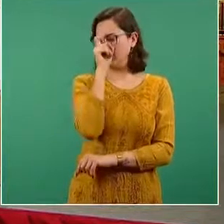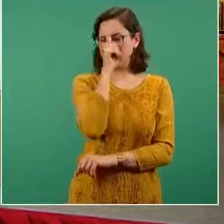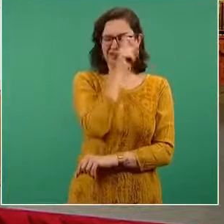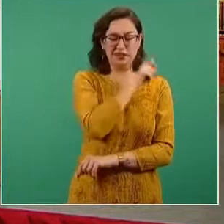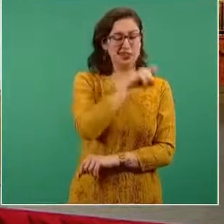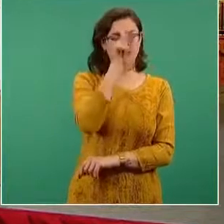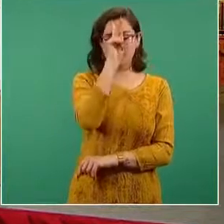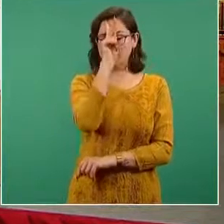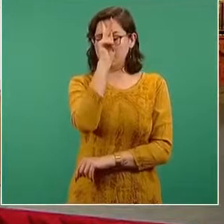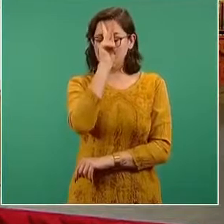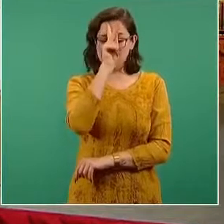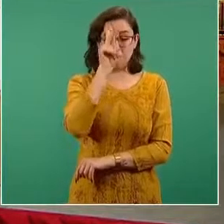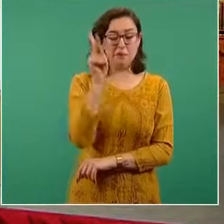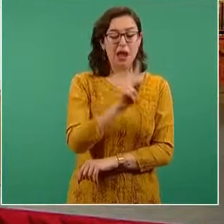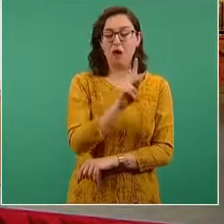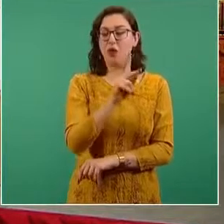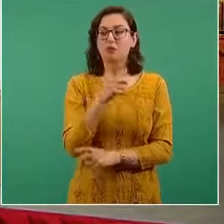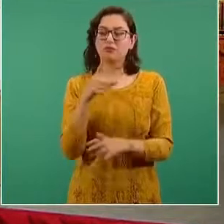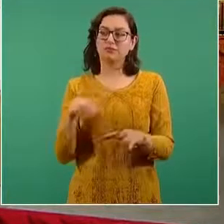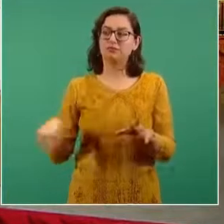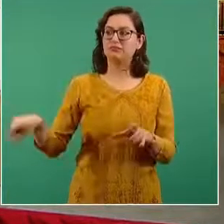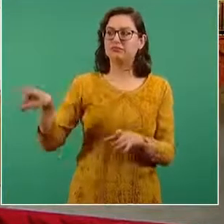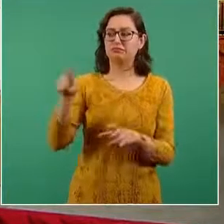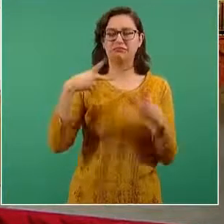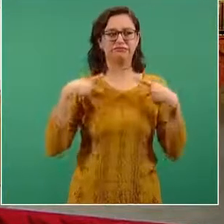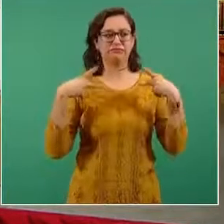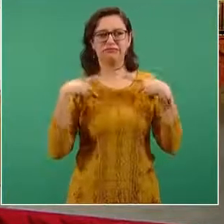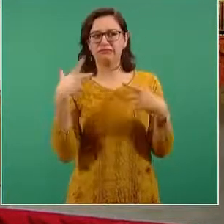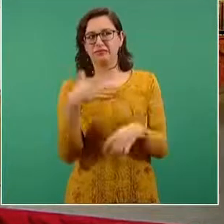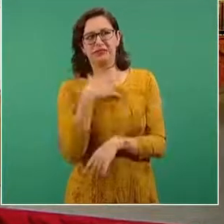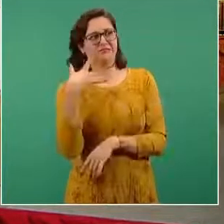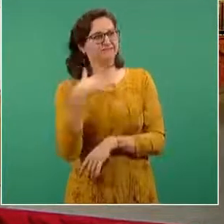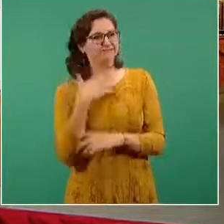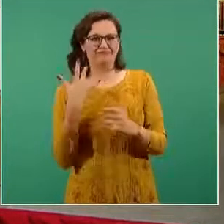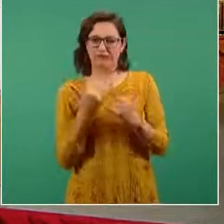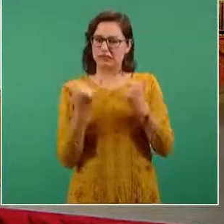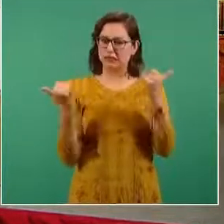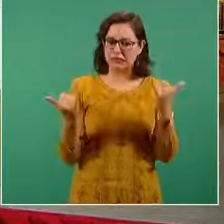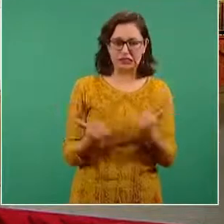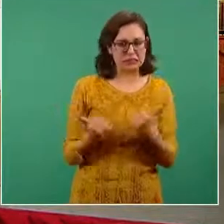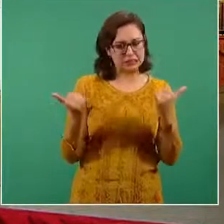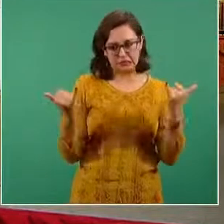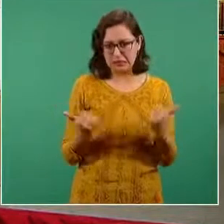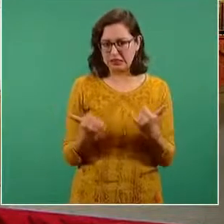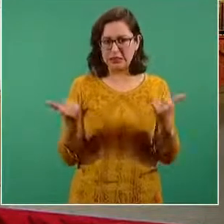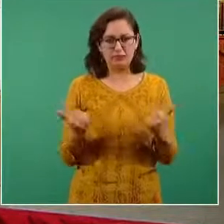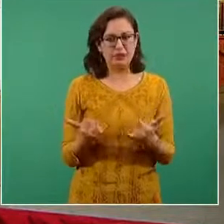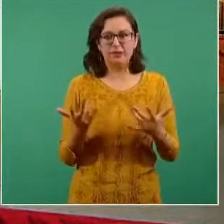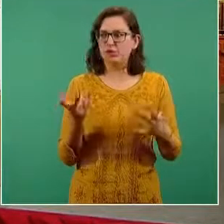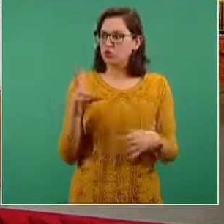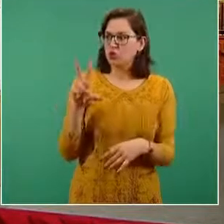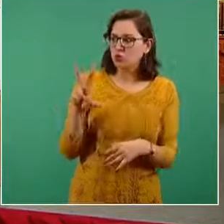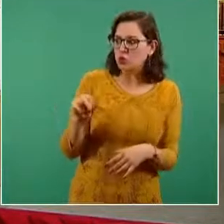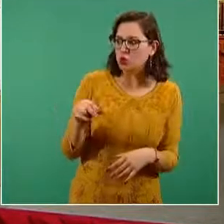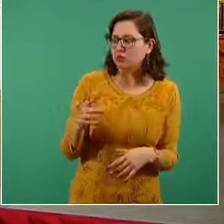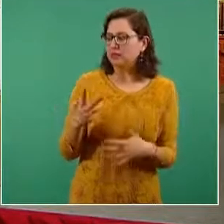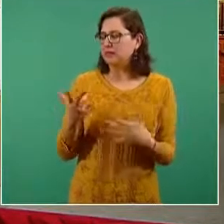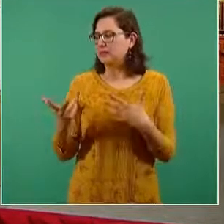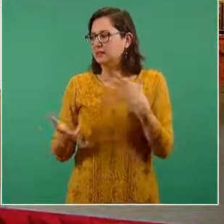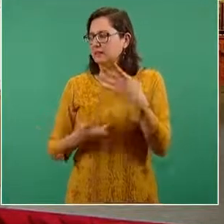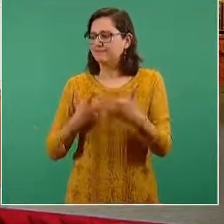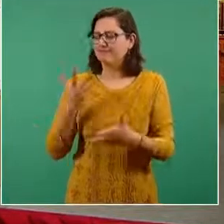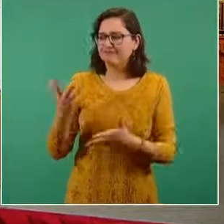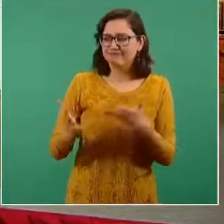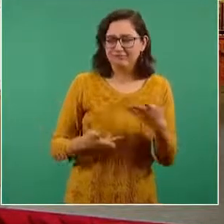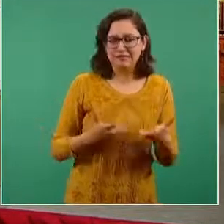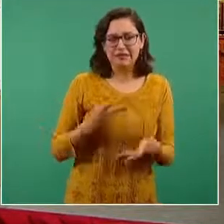marco de la respuesta poblacional? Es decir, en estas acciones o en estas actividades que uno espera que la población pueda implementar